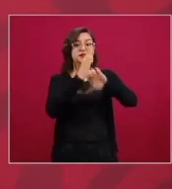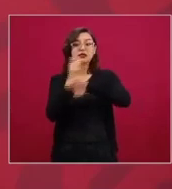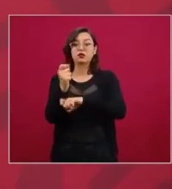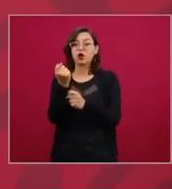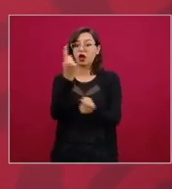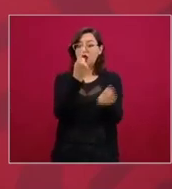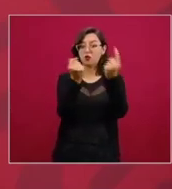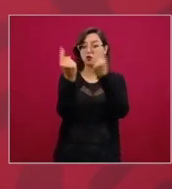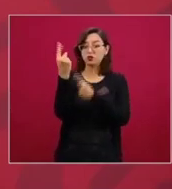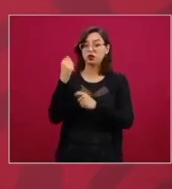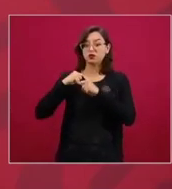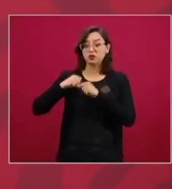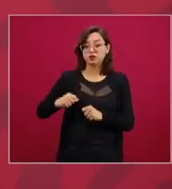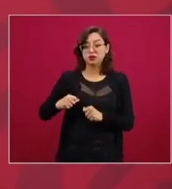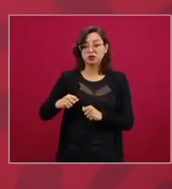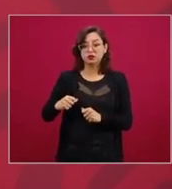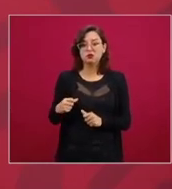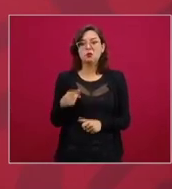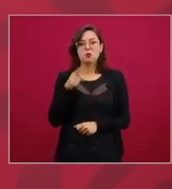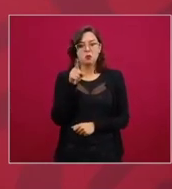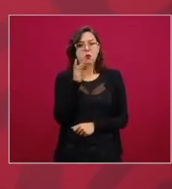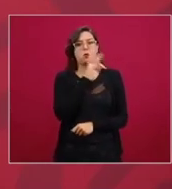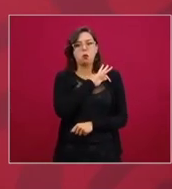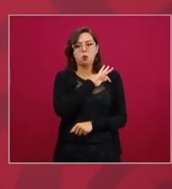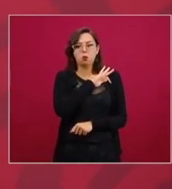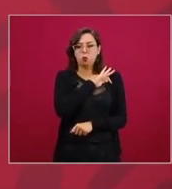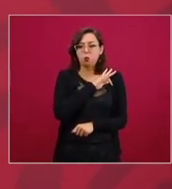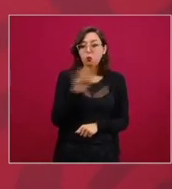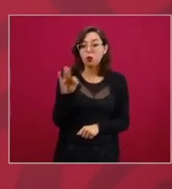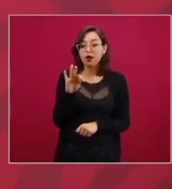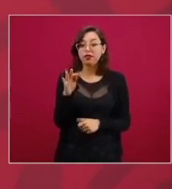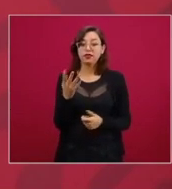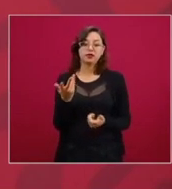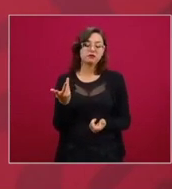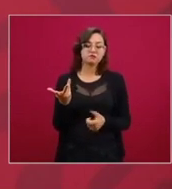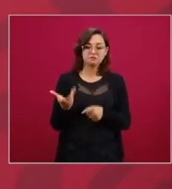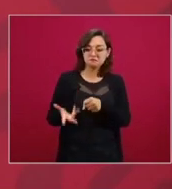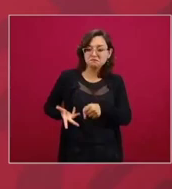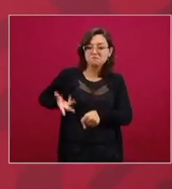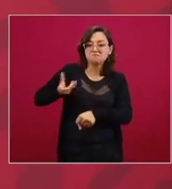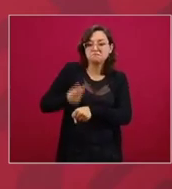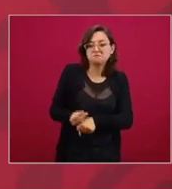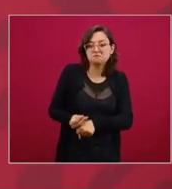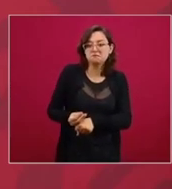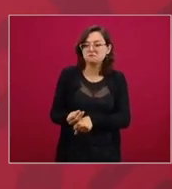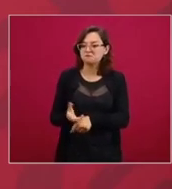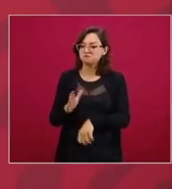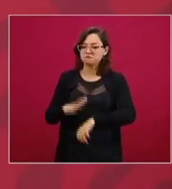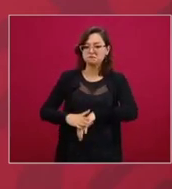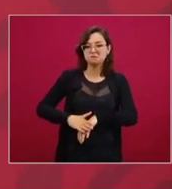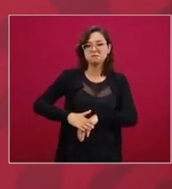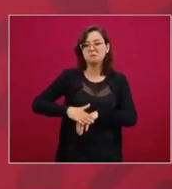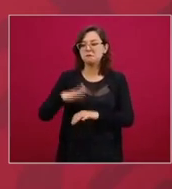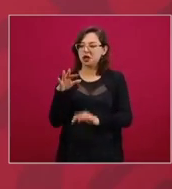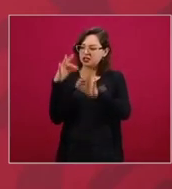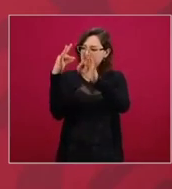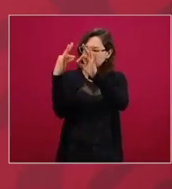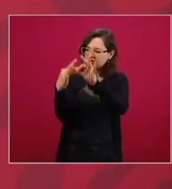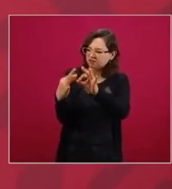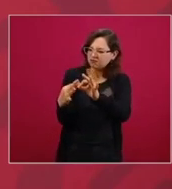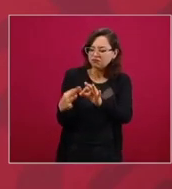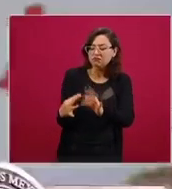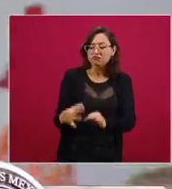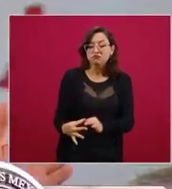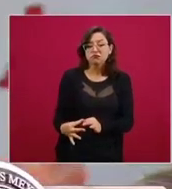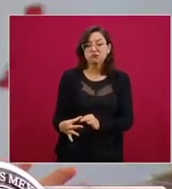la posibilidad no, los procesos de admisión de a partir de esta información van a tener que hacer adecuaciones. Yo creo que se van a mover a junio, porque si medidas, en junio